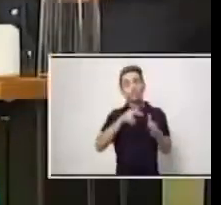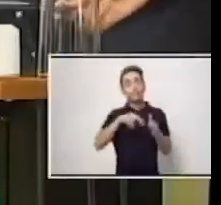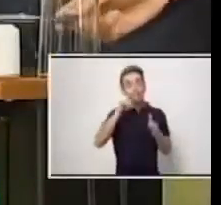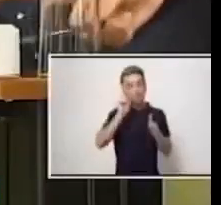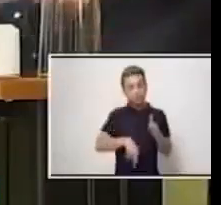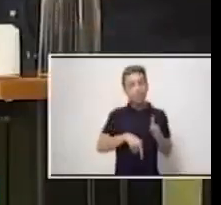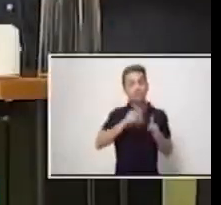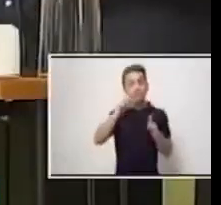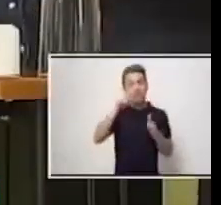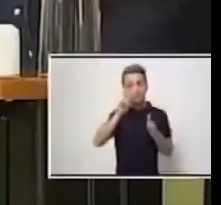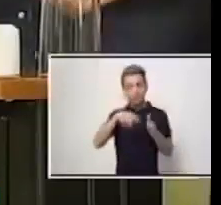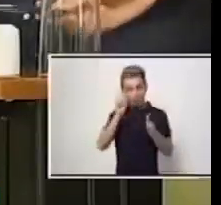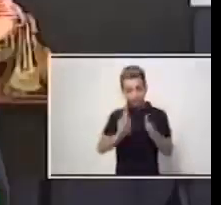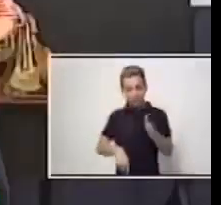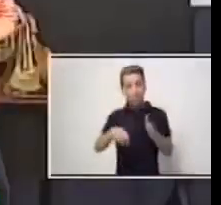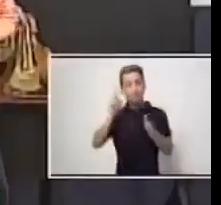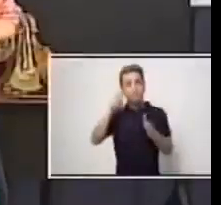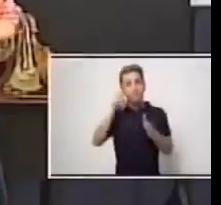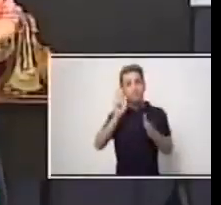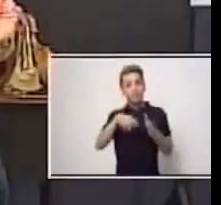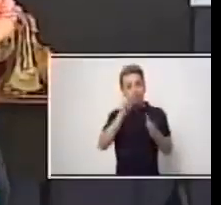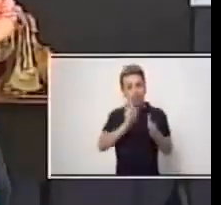dong. Ding, ding.